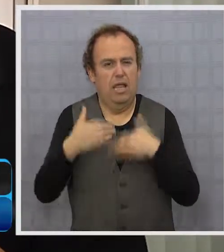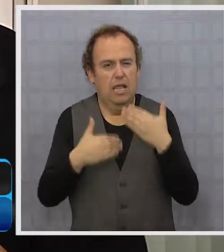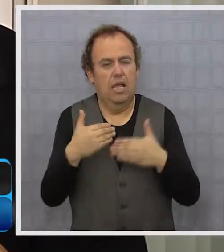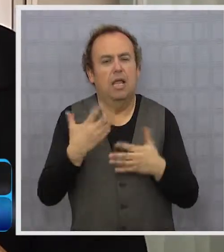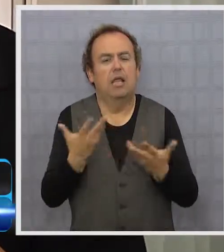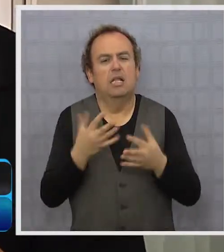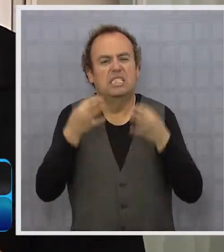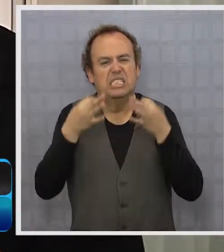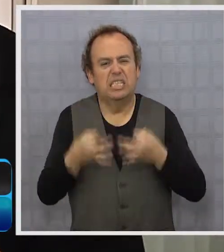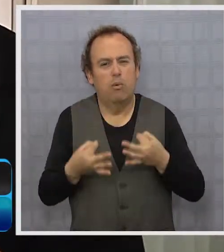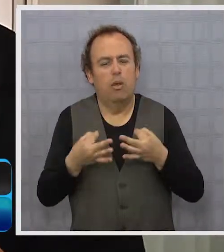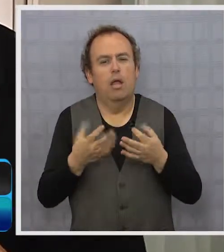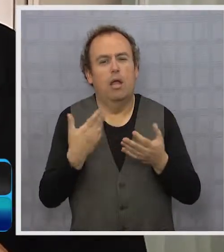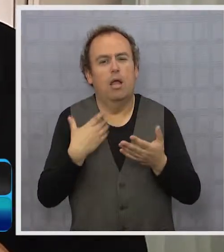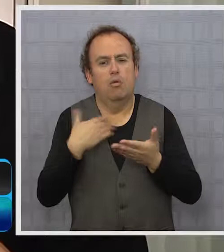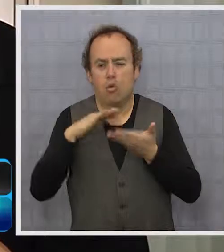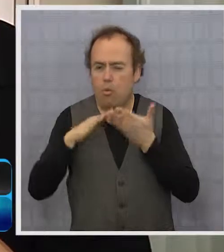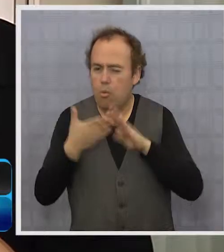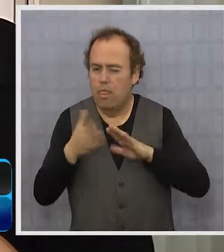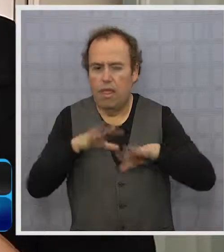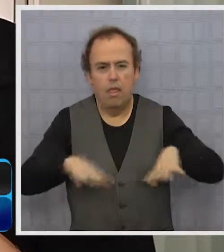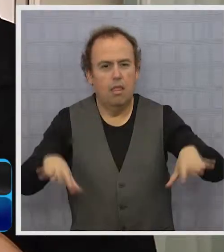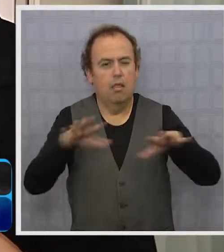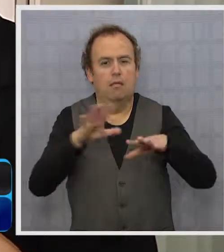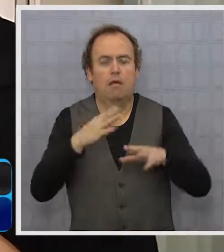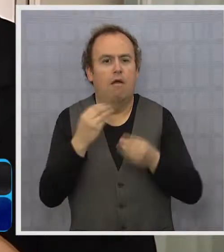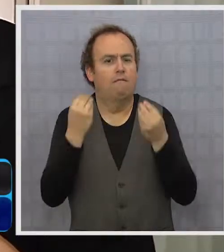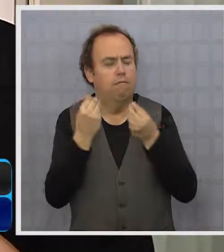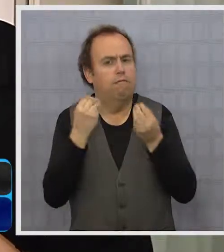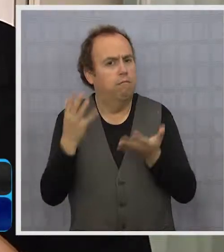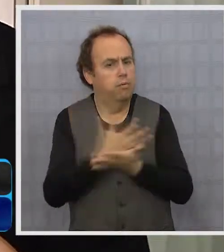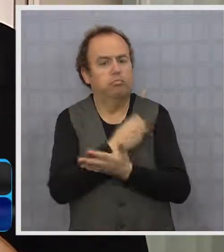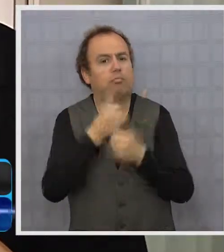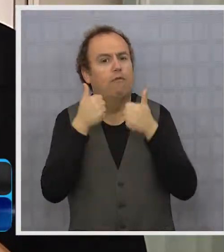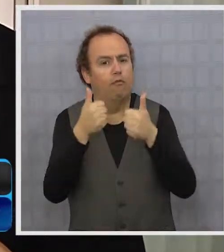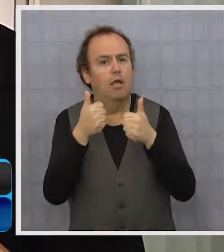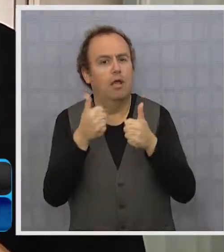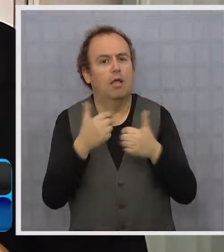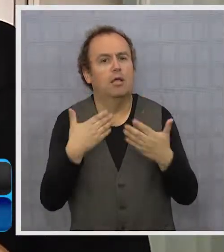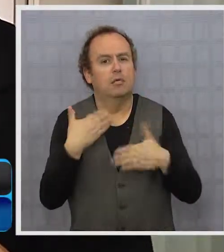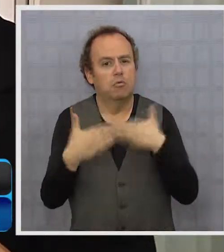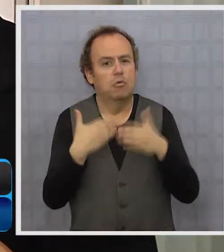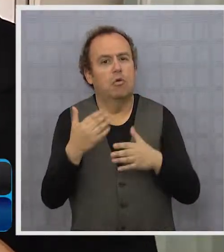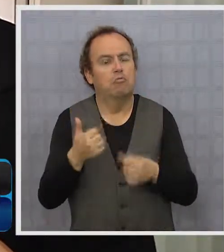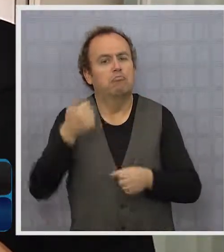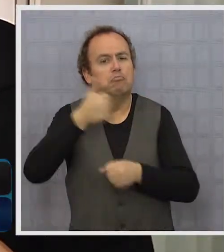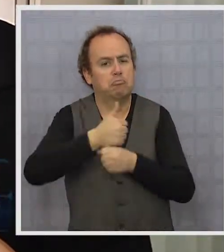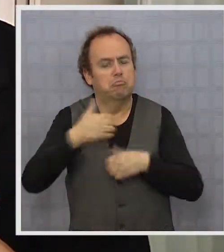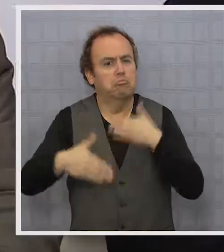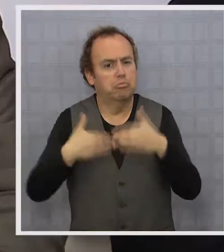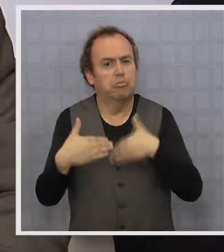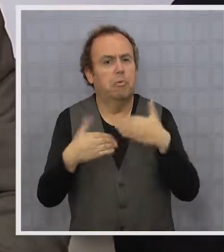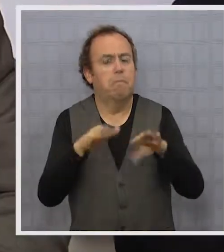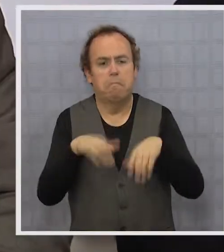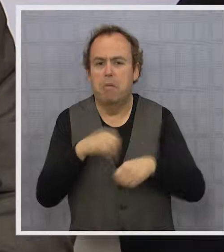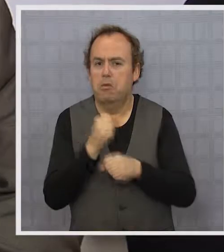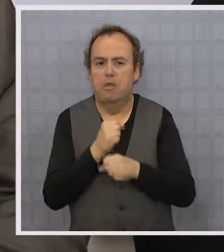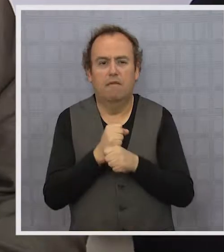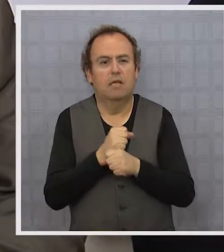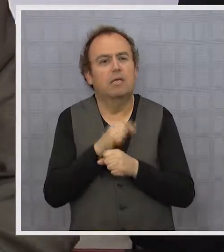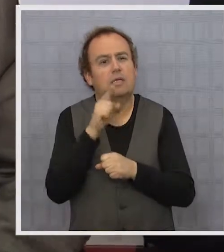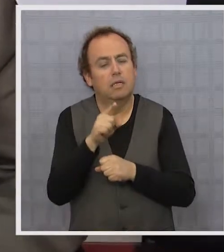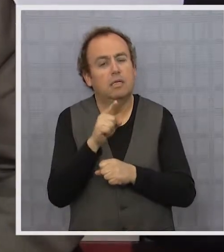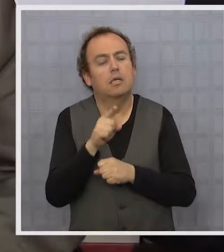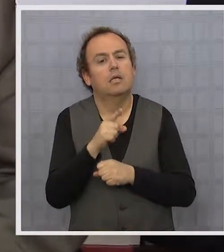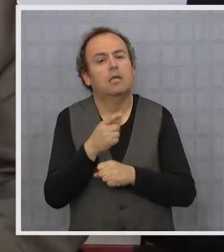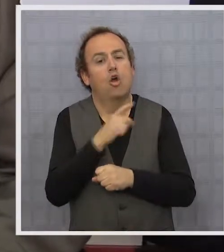seguridad de alarma comunitaria ha dado un éxito pero rotundo si quedamos con el sucesor de los gobernados vamos seguir trabajando lo mismo rojas señaló